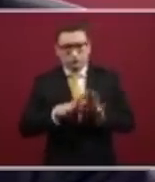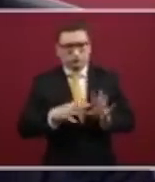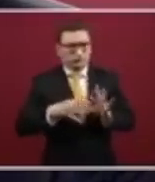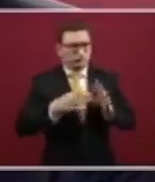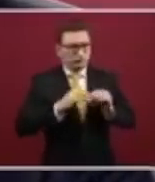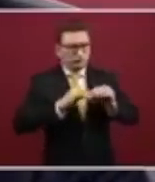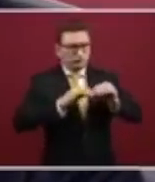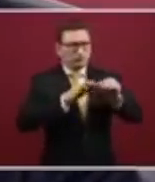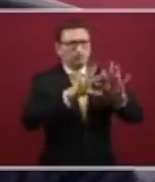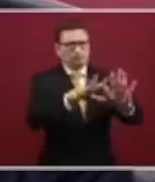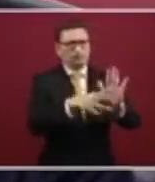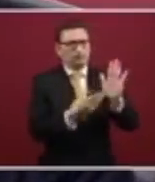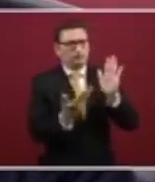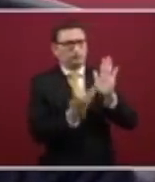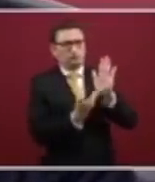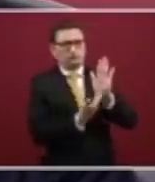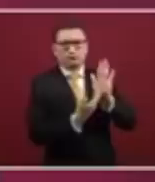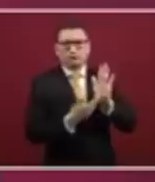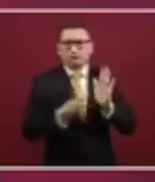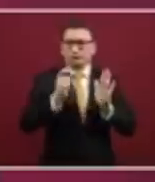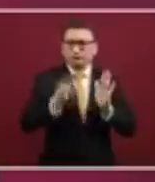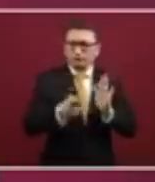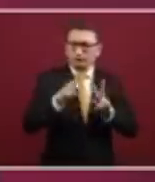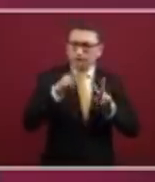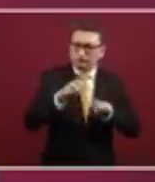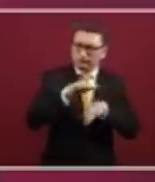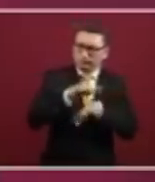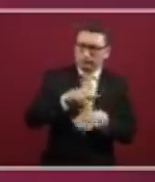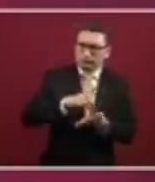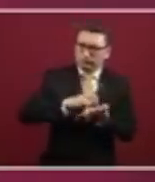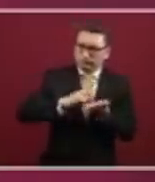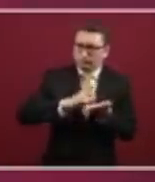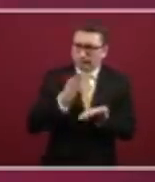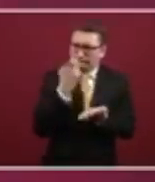se ocasiona con las drogas y